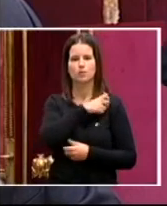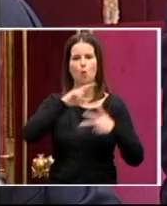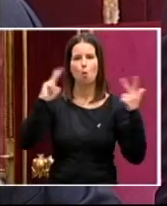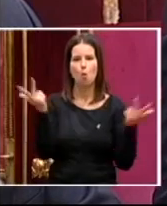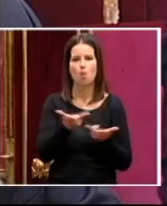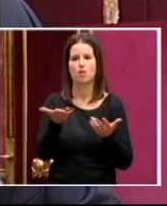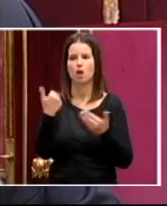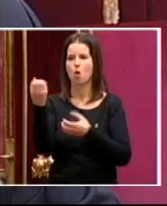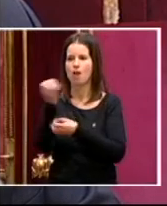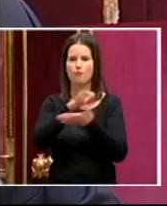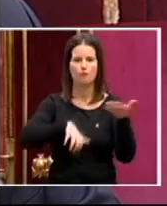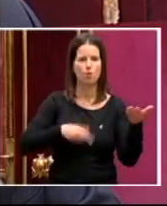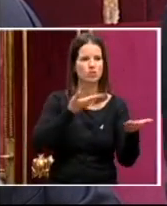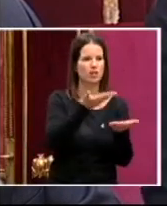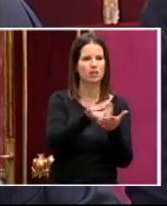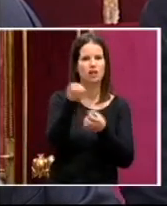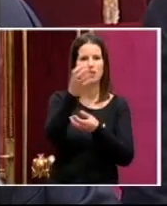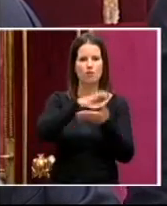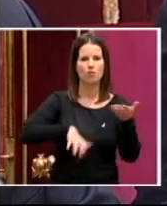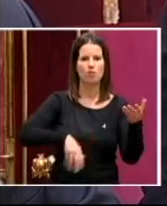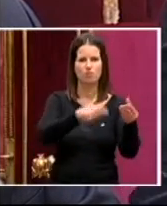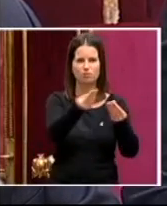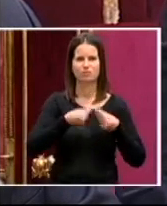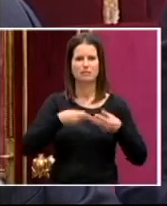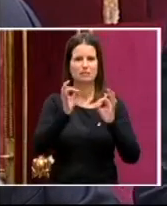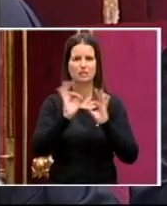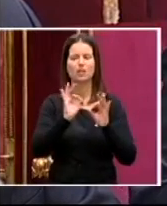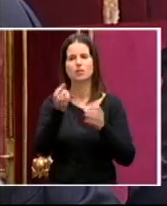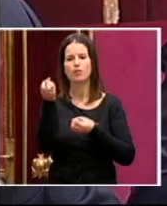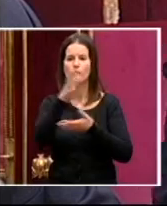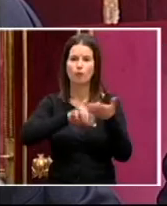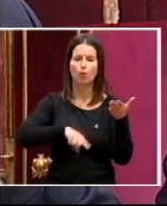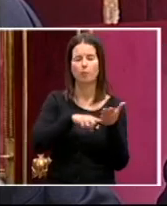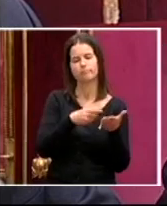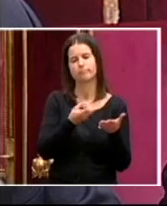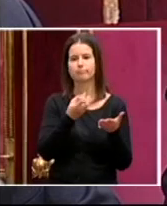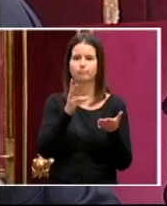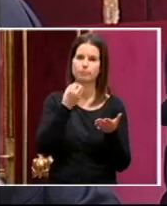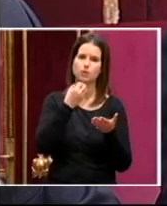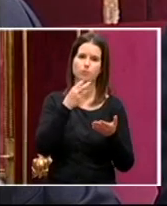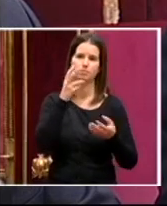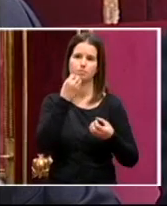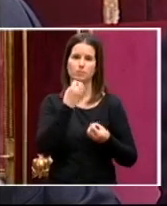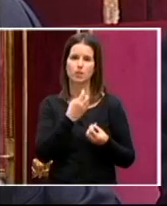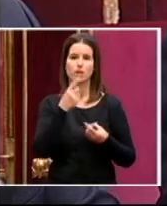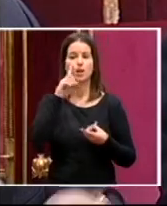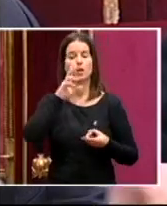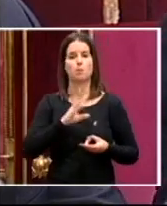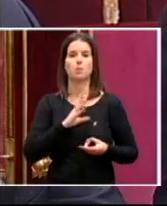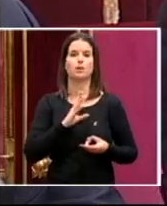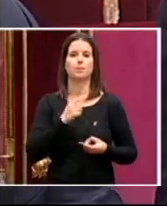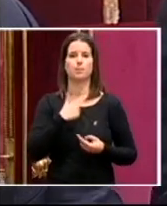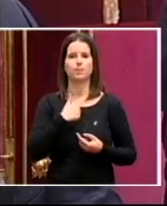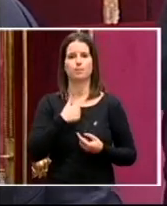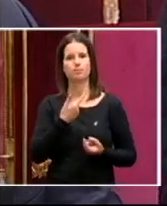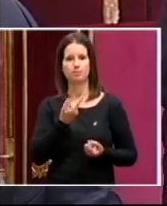no tenemos informe, solicitamos informe, no viene el informe y un informe que vale, bien, pero que, hombre, me parece a mí que estamos